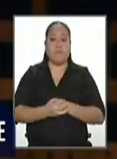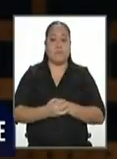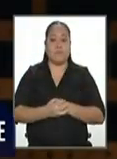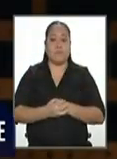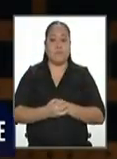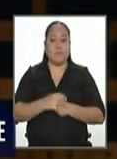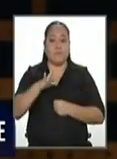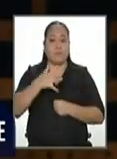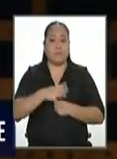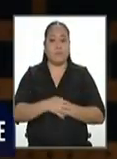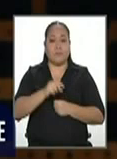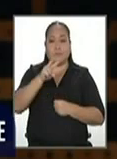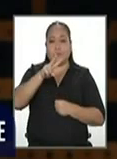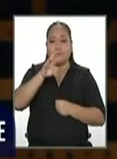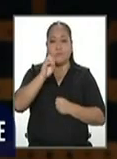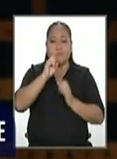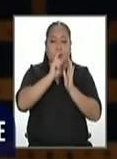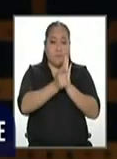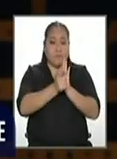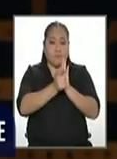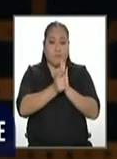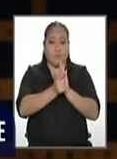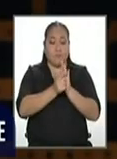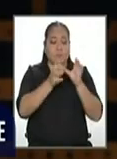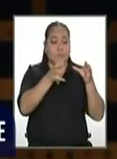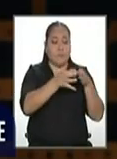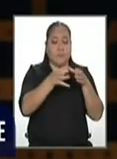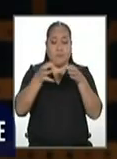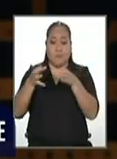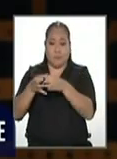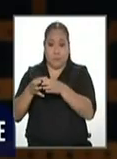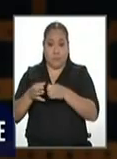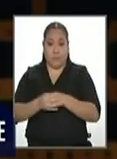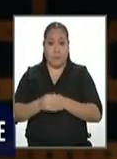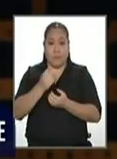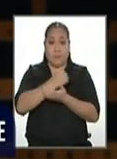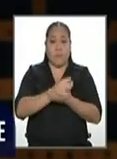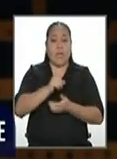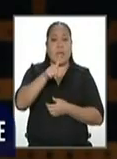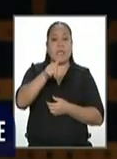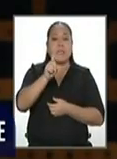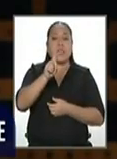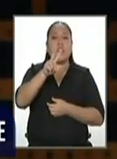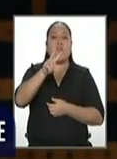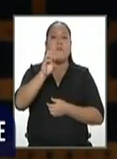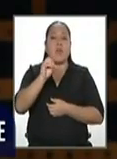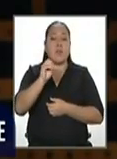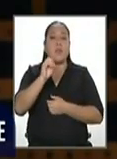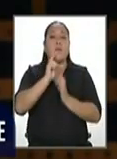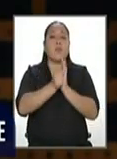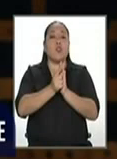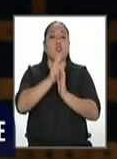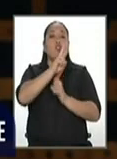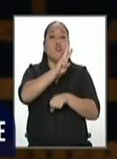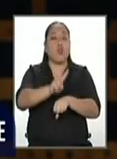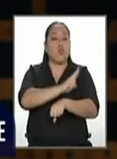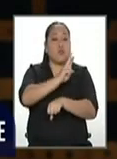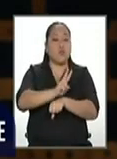Un promedio de 20 minutos por bloque, estamos hablando de 120 minutos, dos horas en que se ha